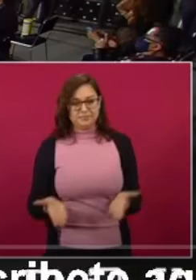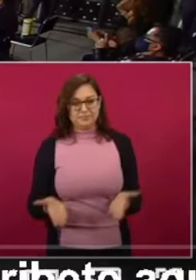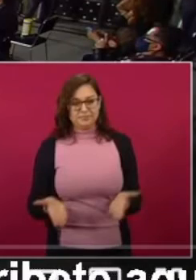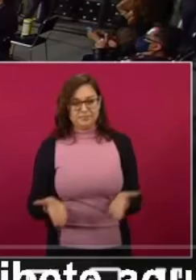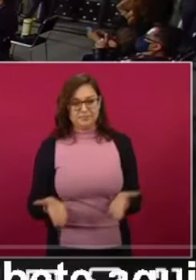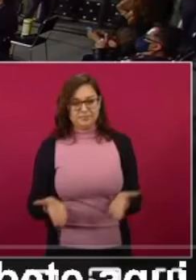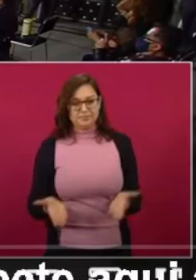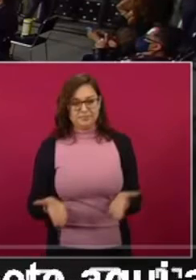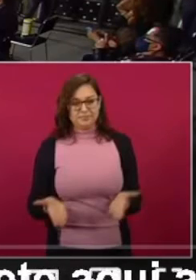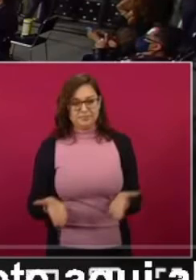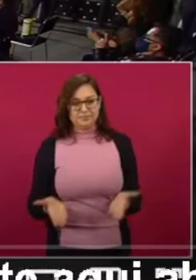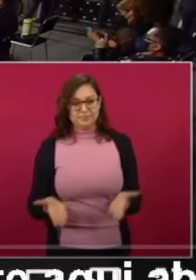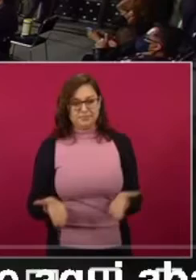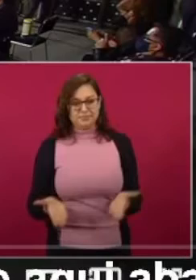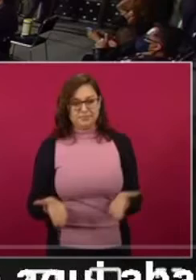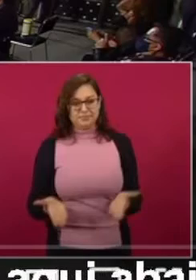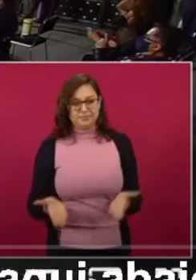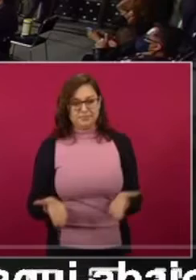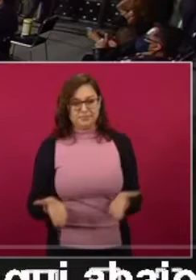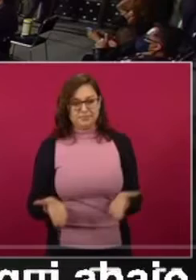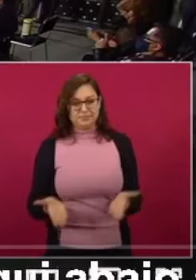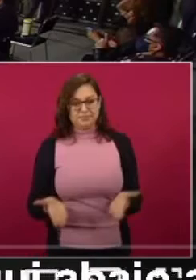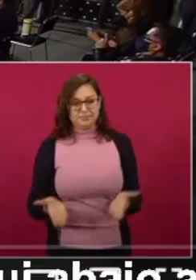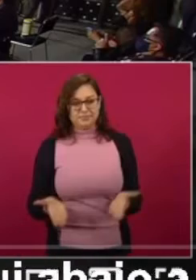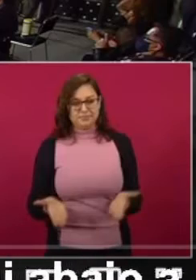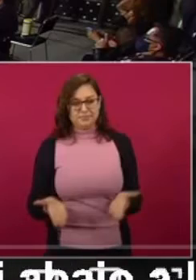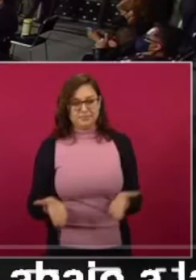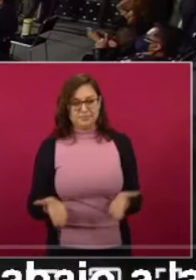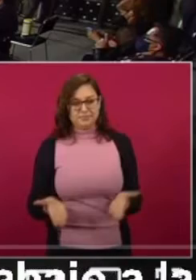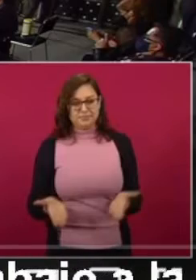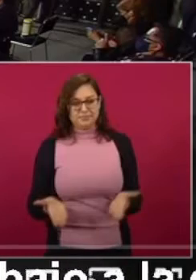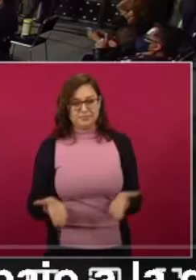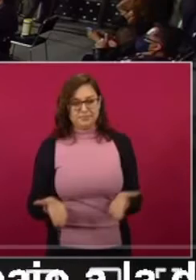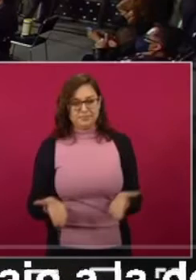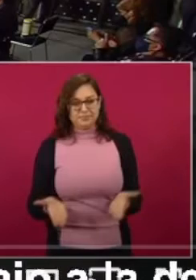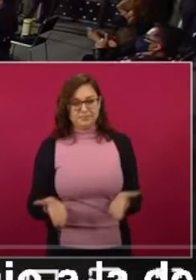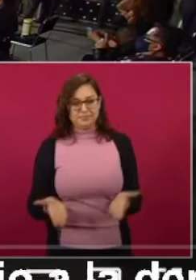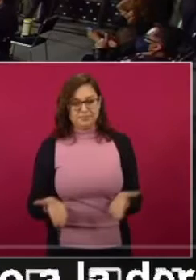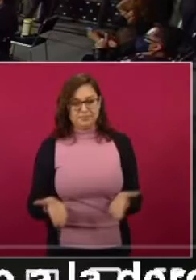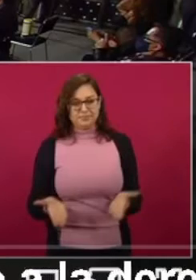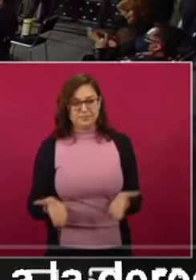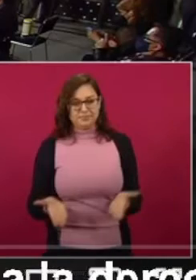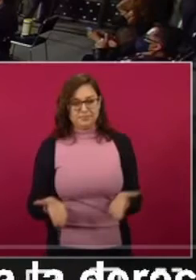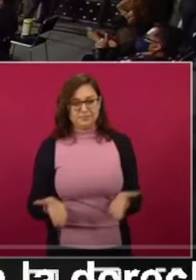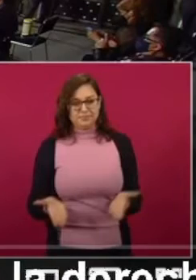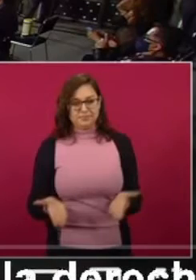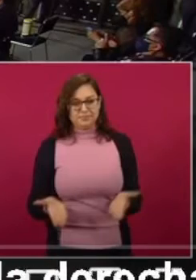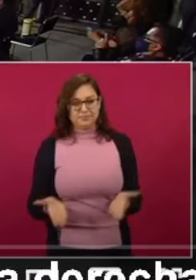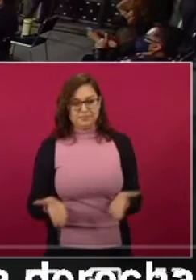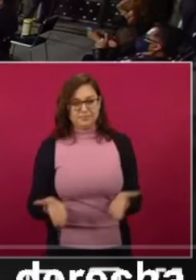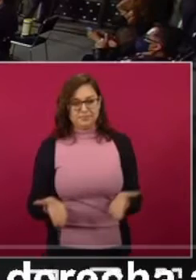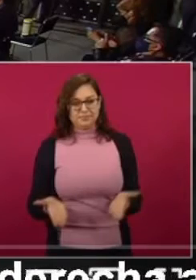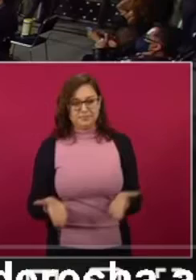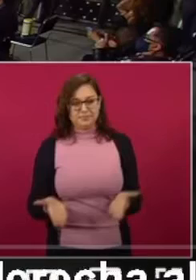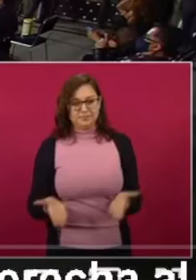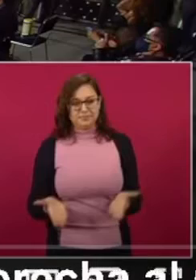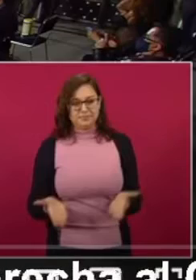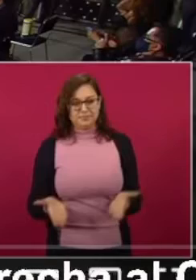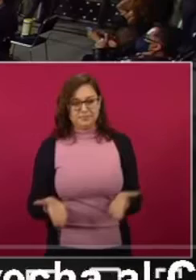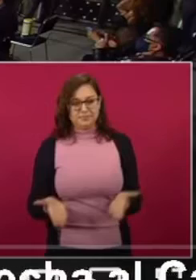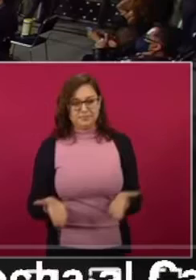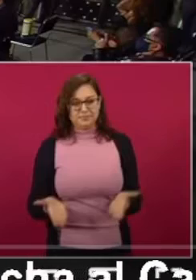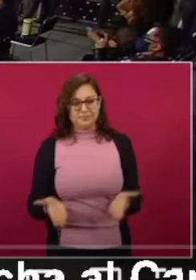a parte de la corrupción aparte del tren maya parte del aeropuerto aparte de la refinería